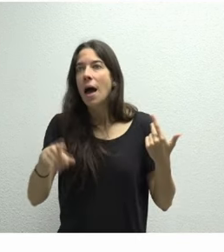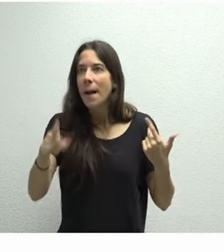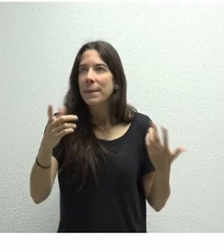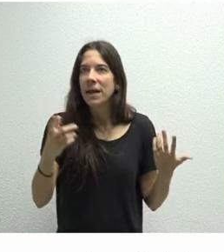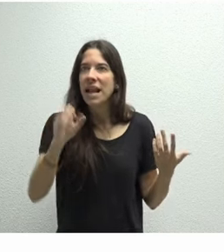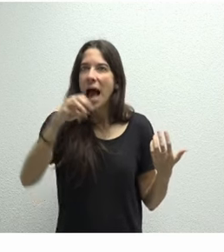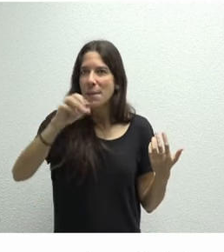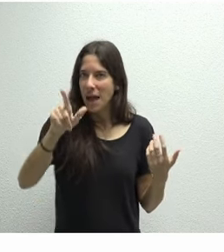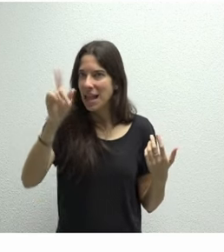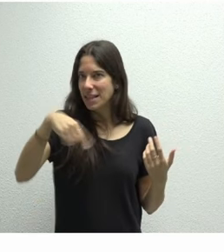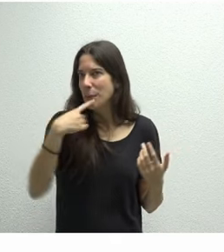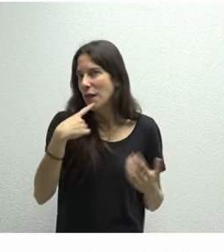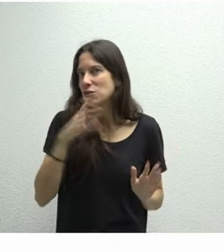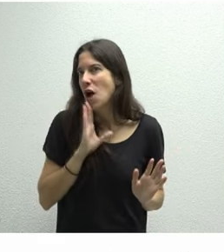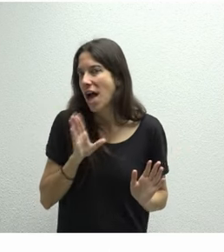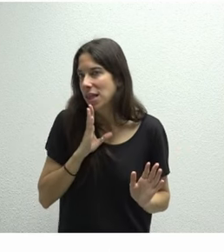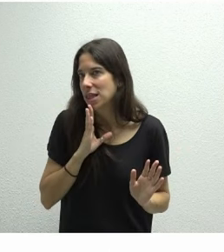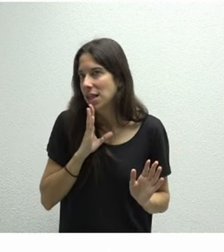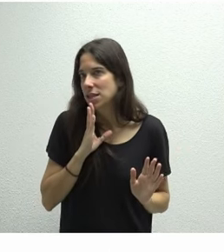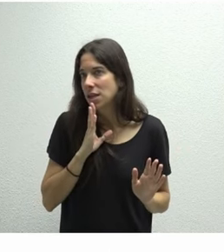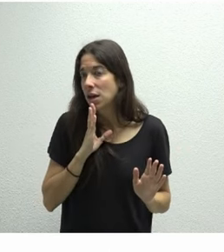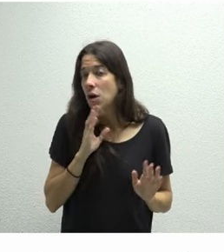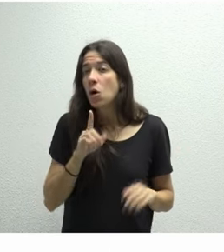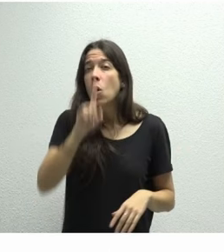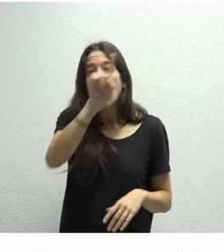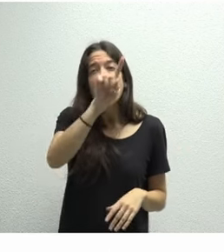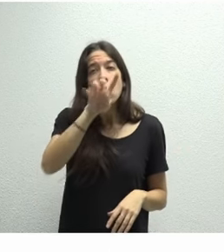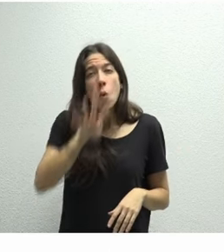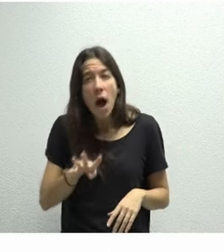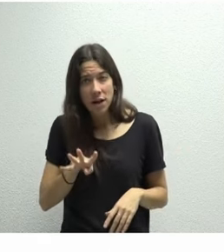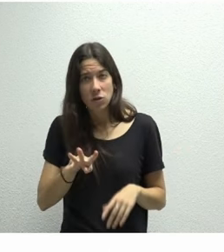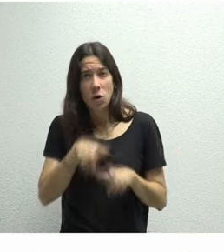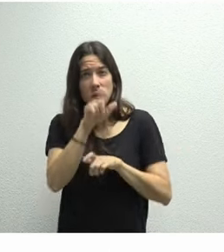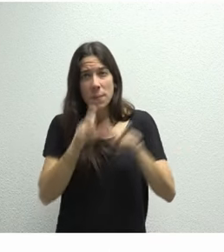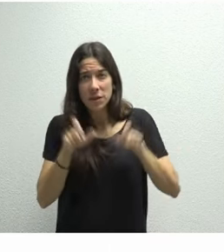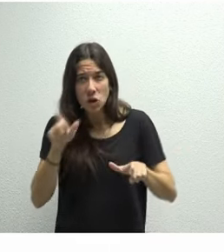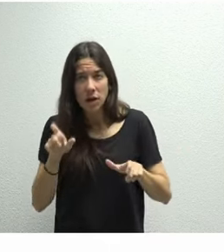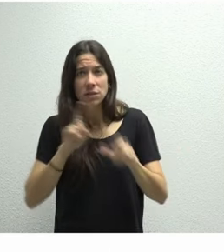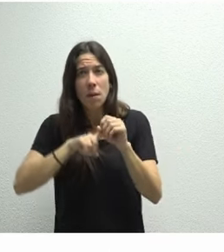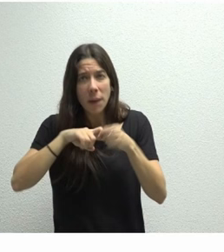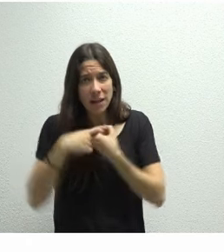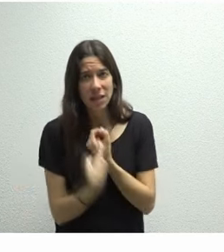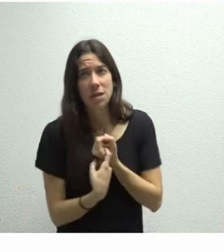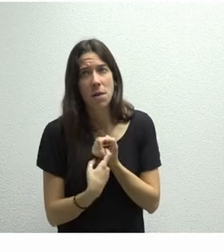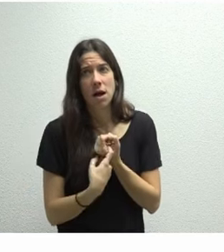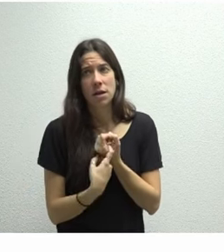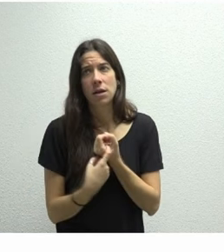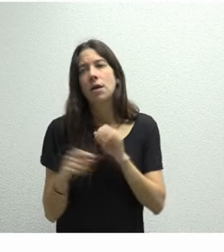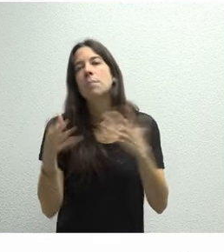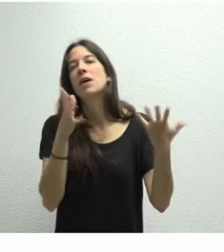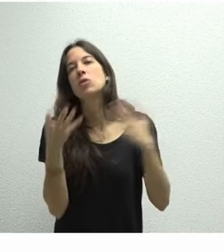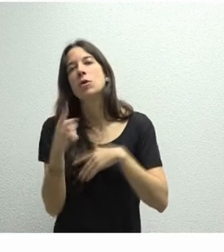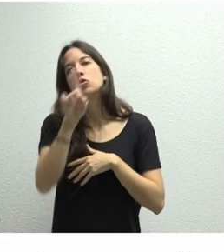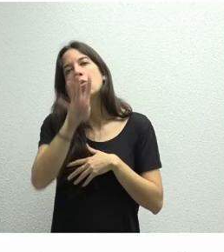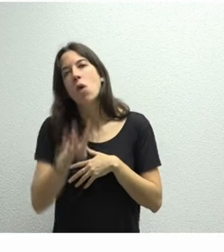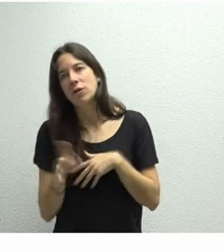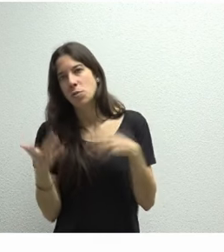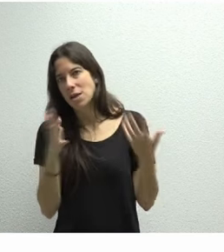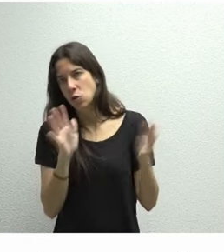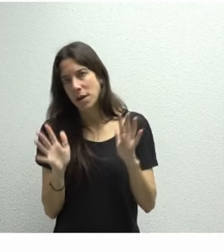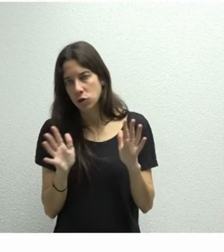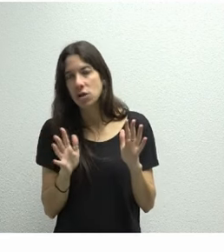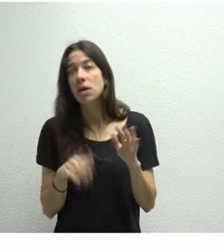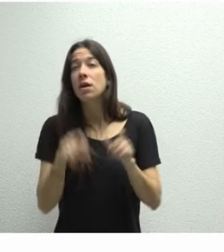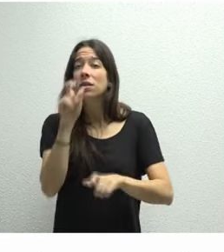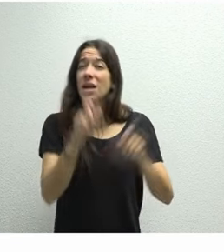participación de un una cuarta parte de personas no eh Perdón más o menos una cuarta parte de personas que